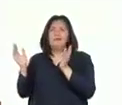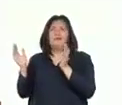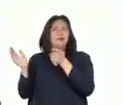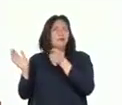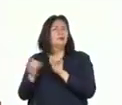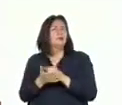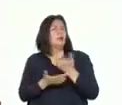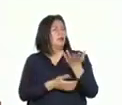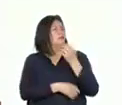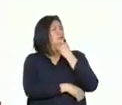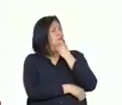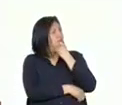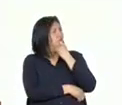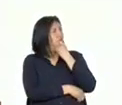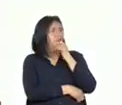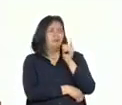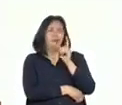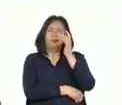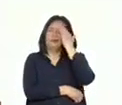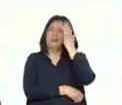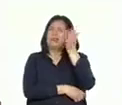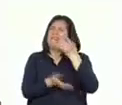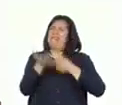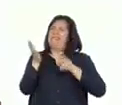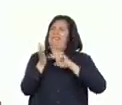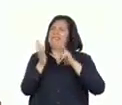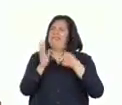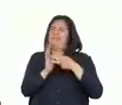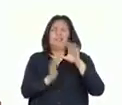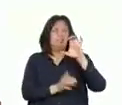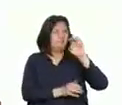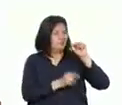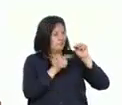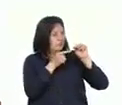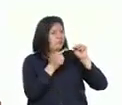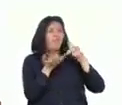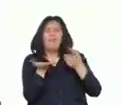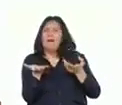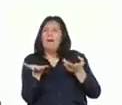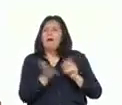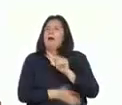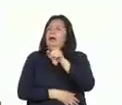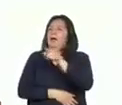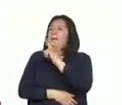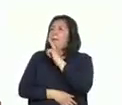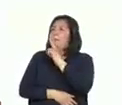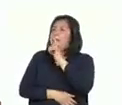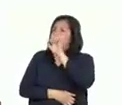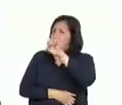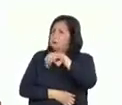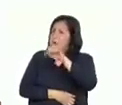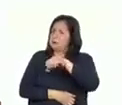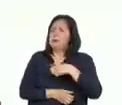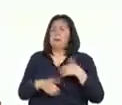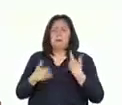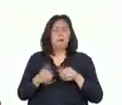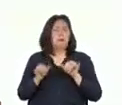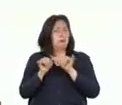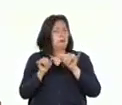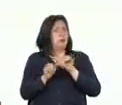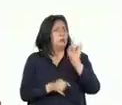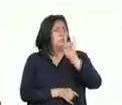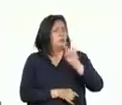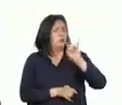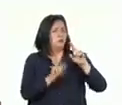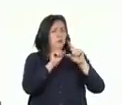talla, pero Daniel no sabía qué significaba. Su papá le explicó que podía medir usando este